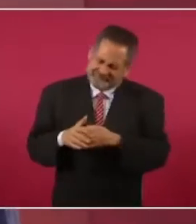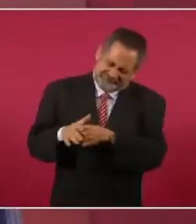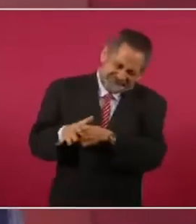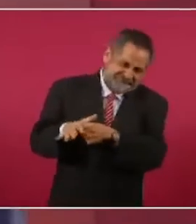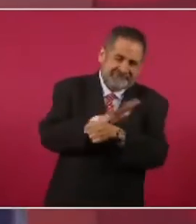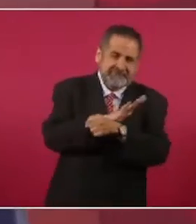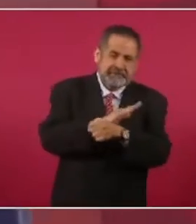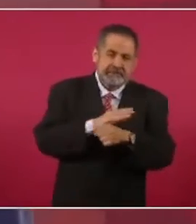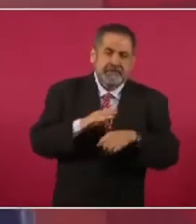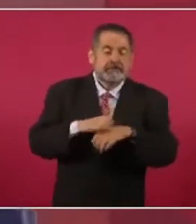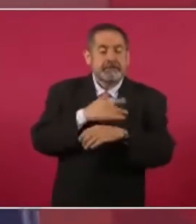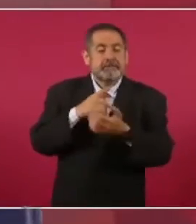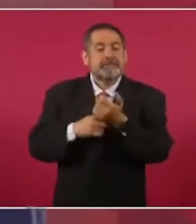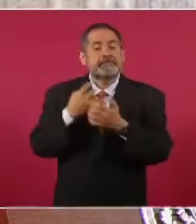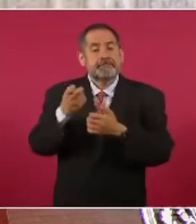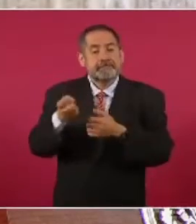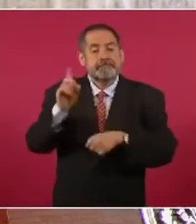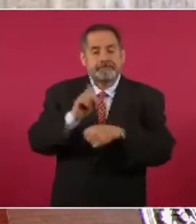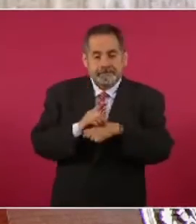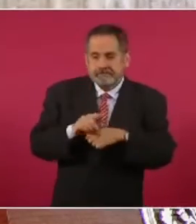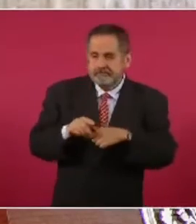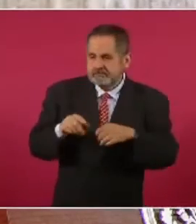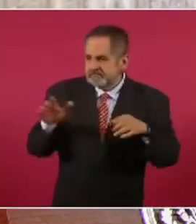porque ese día sí iba a ser nota.